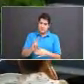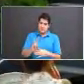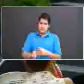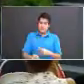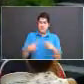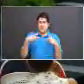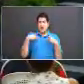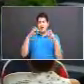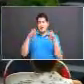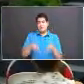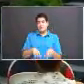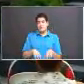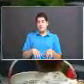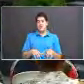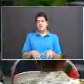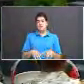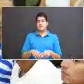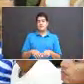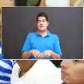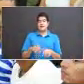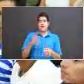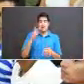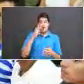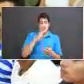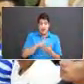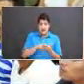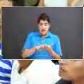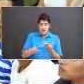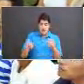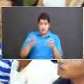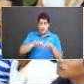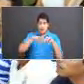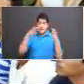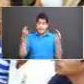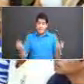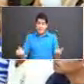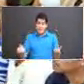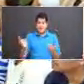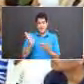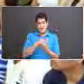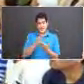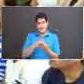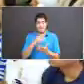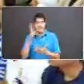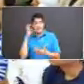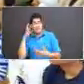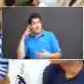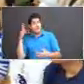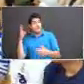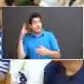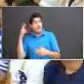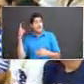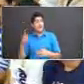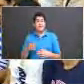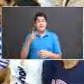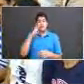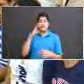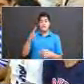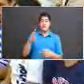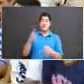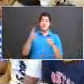Hay gente, hermano, que está leyendo la prensa, leyendo la Biblia, oyendo la radio y viendo la televisión con el internet encendido al mismo